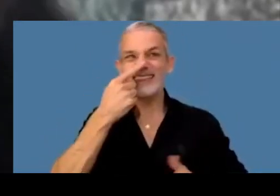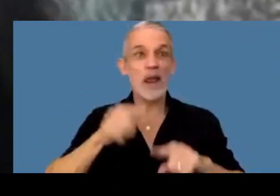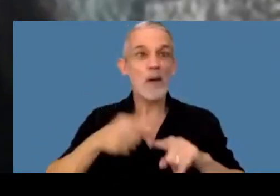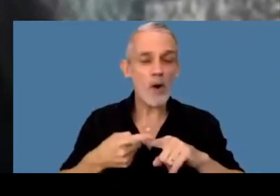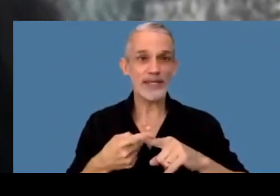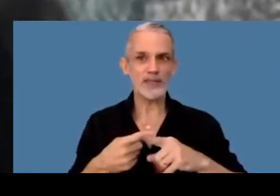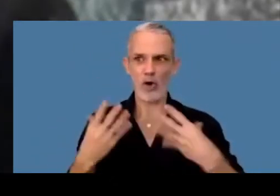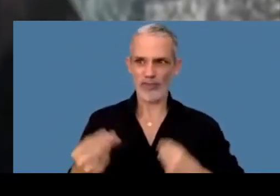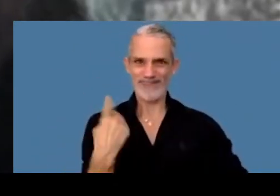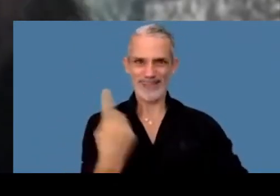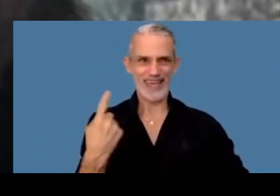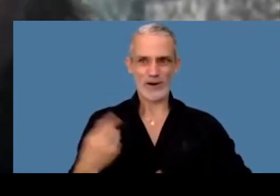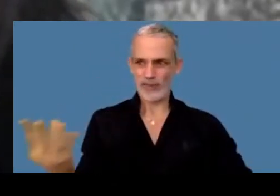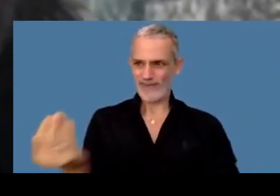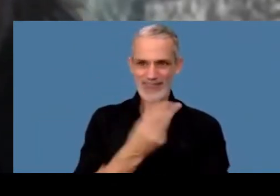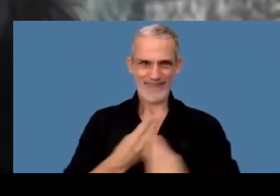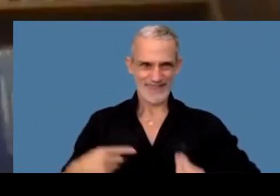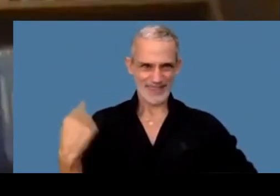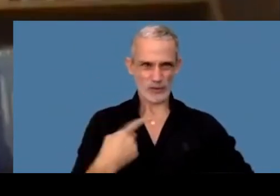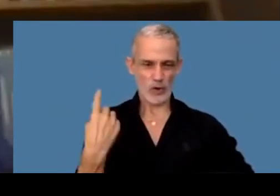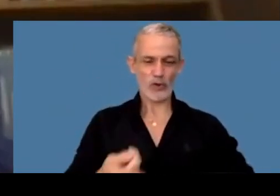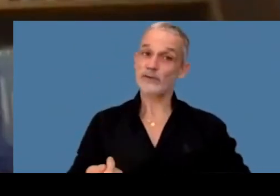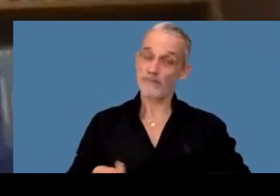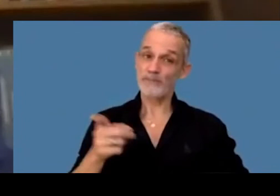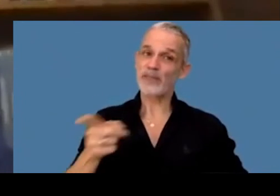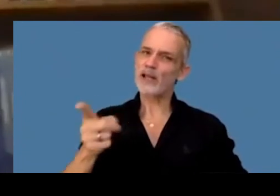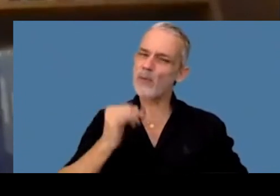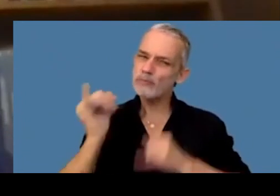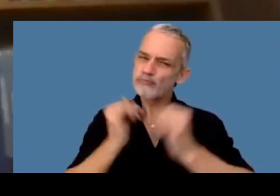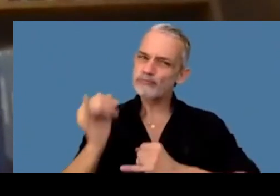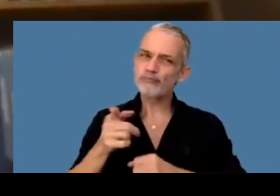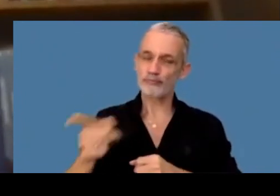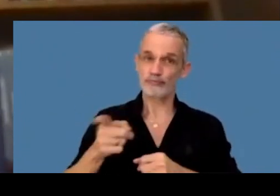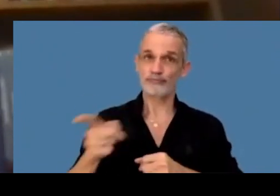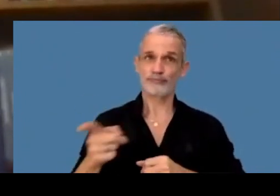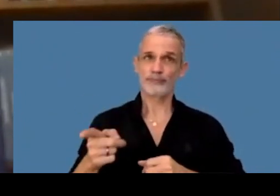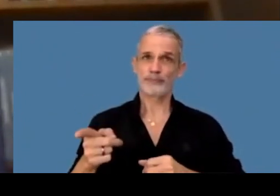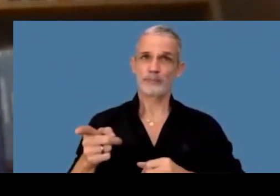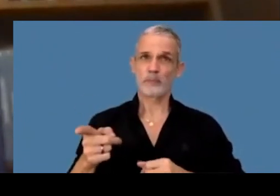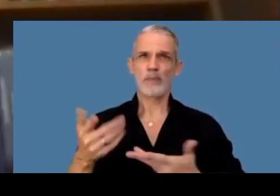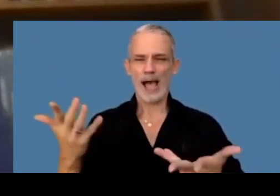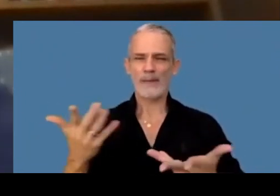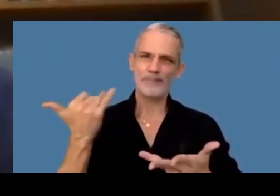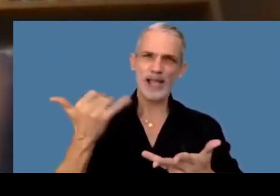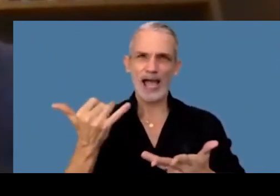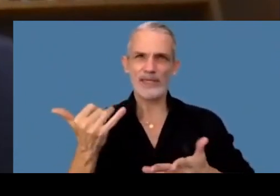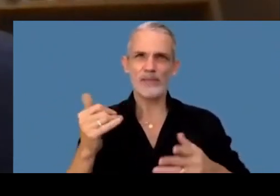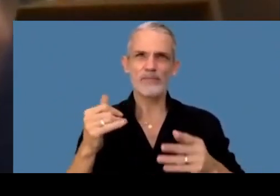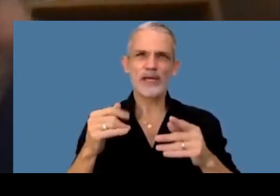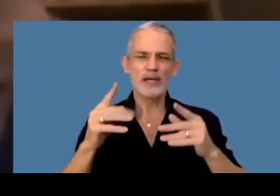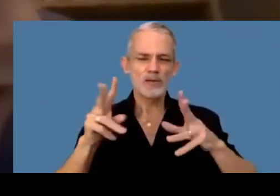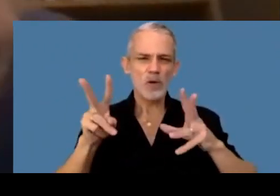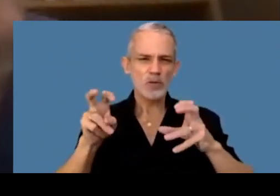entre todos. Bueno, lo que vos señalás es, hay una cuestión de concentración,